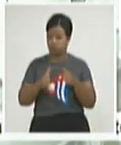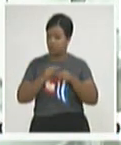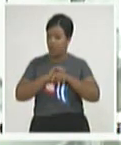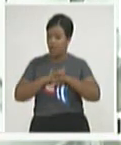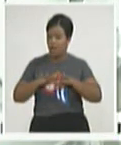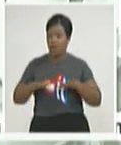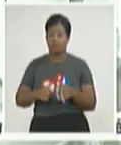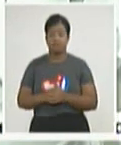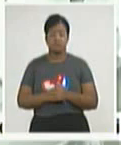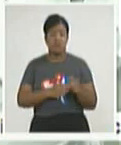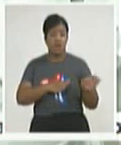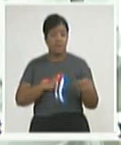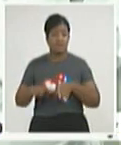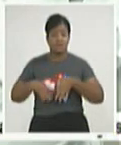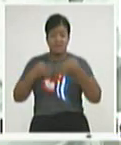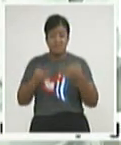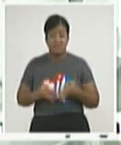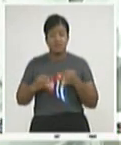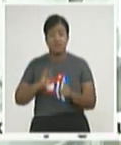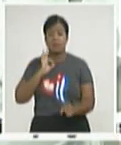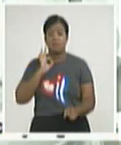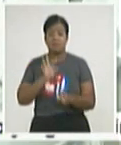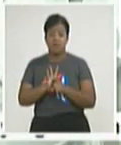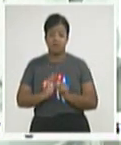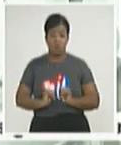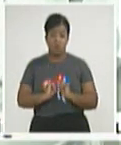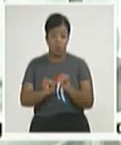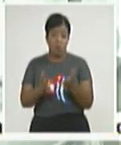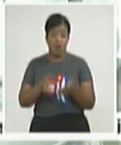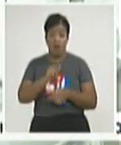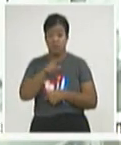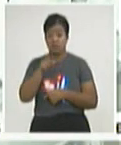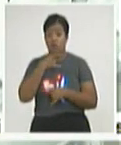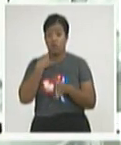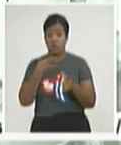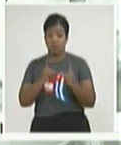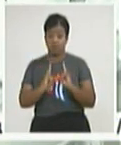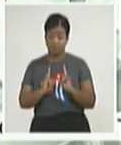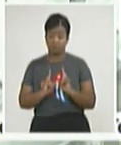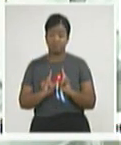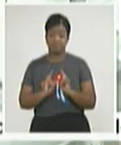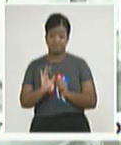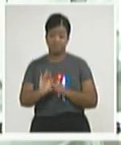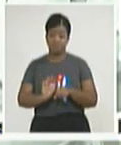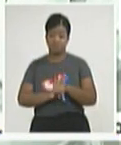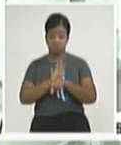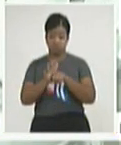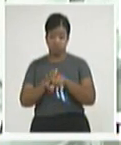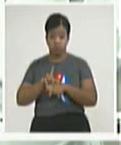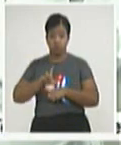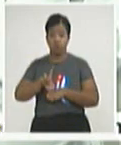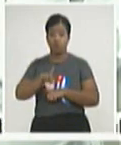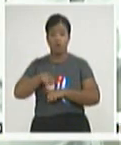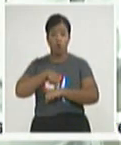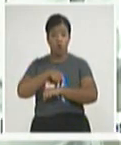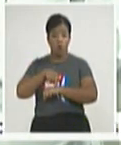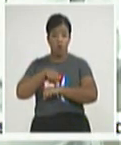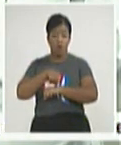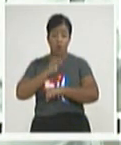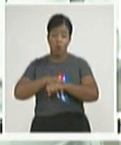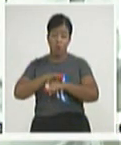formas siempre comenzando por la información de las personas que han fallecido en las últimas horas por